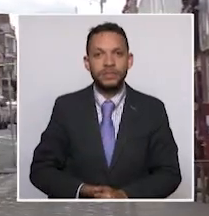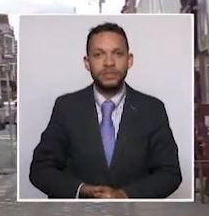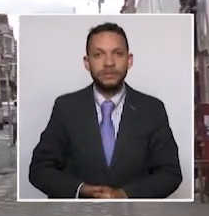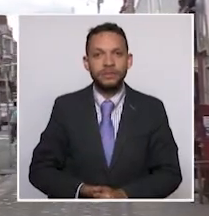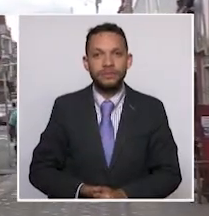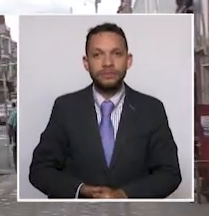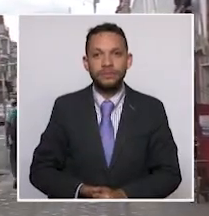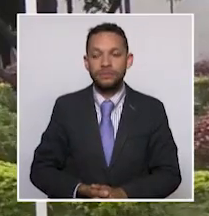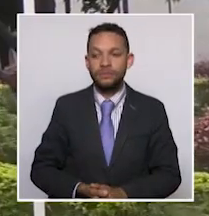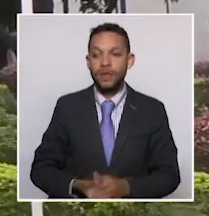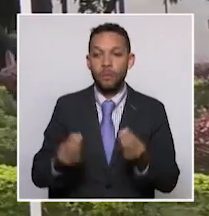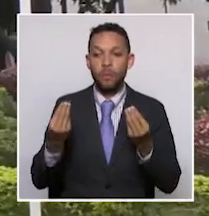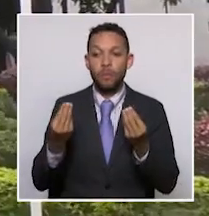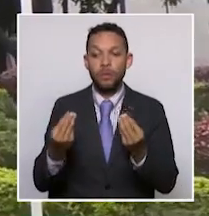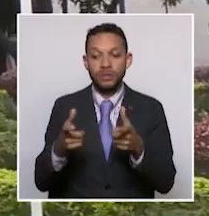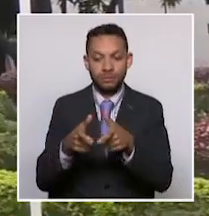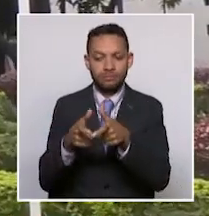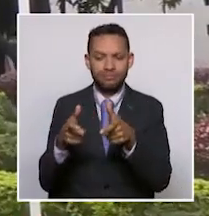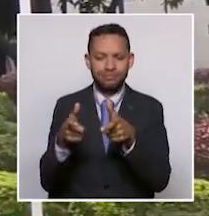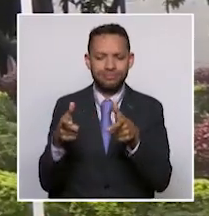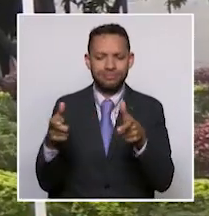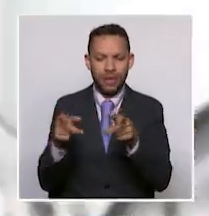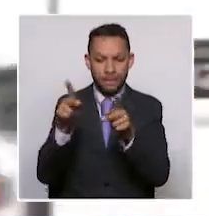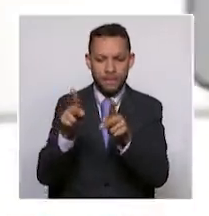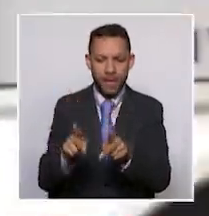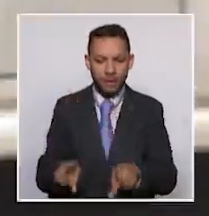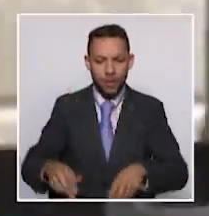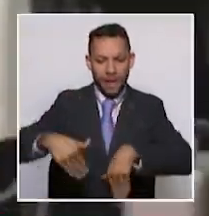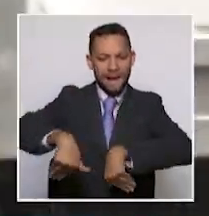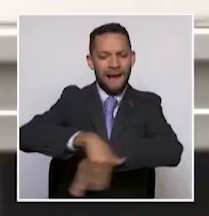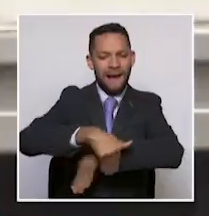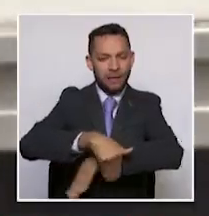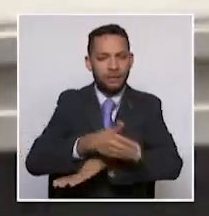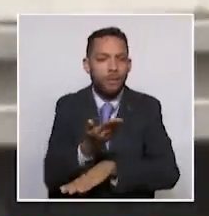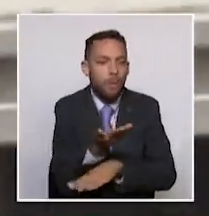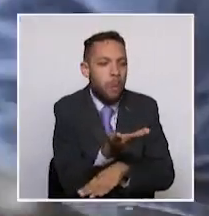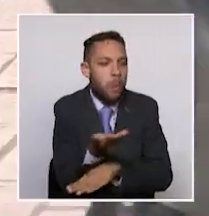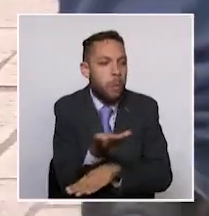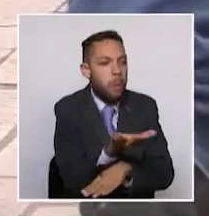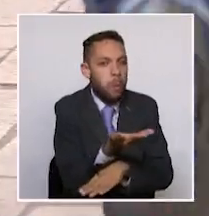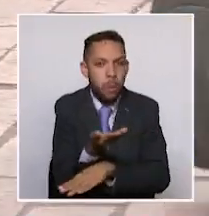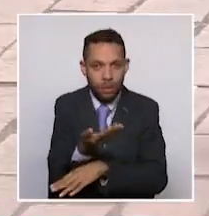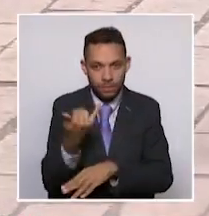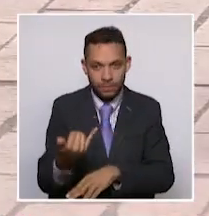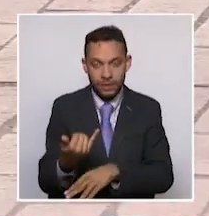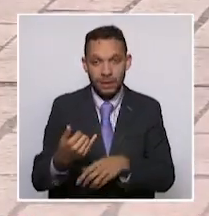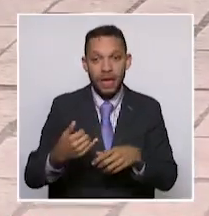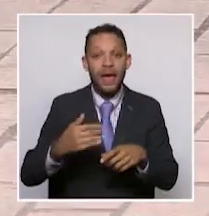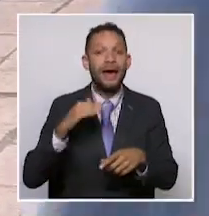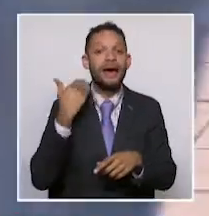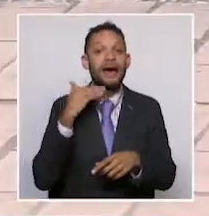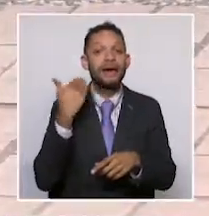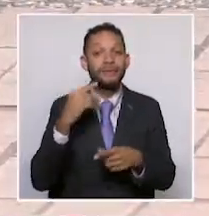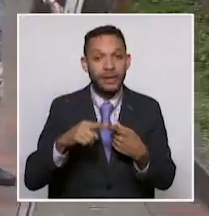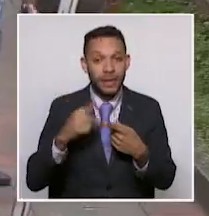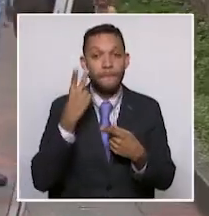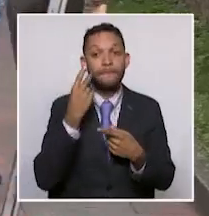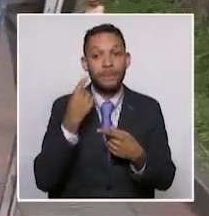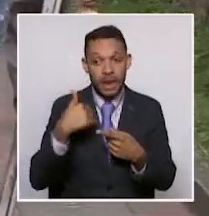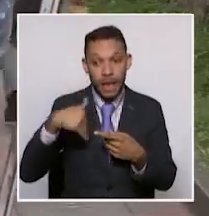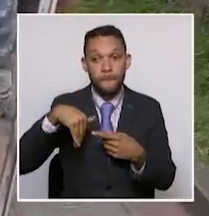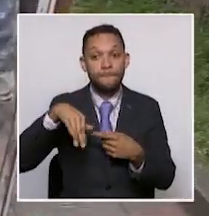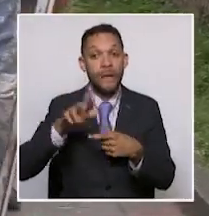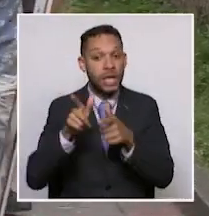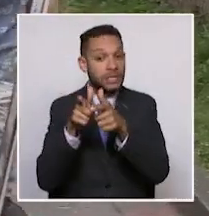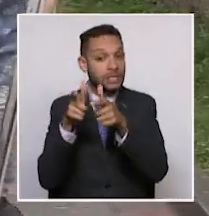La presencia de habitantes de calle es un fenómeno que se presenta en todo el país. En el eje cafetero, las ciudades de Armenia y Pereira son las que más concentran